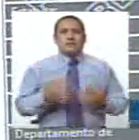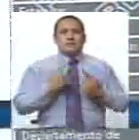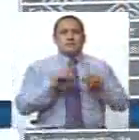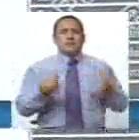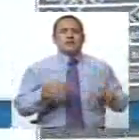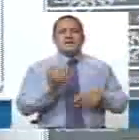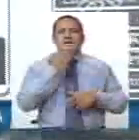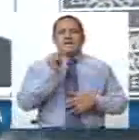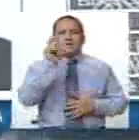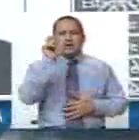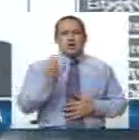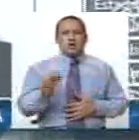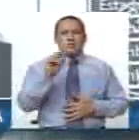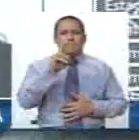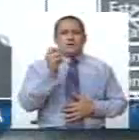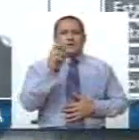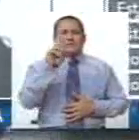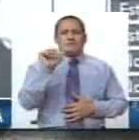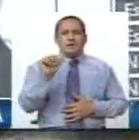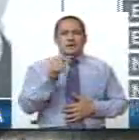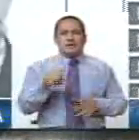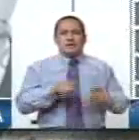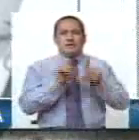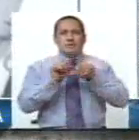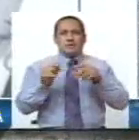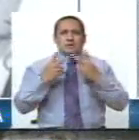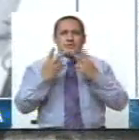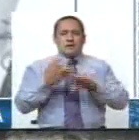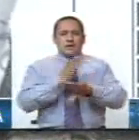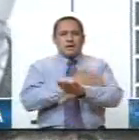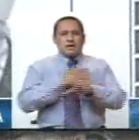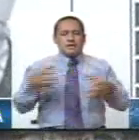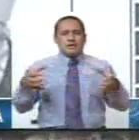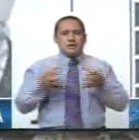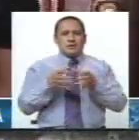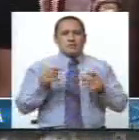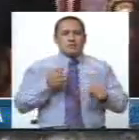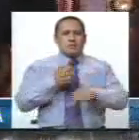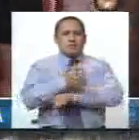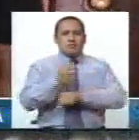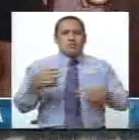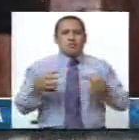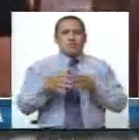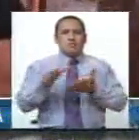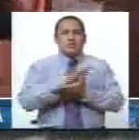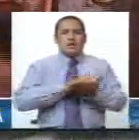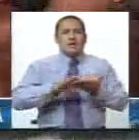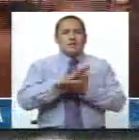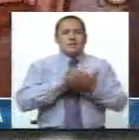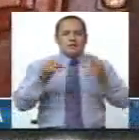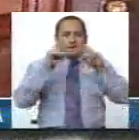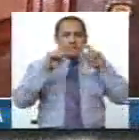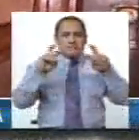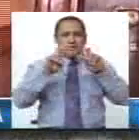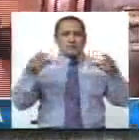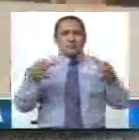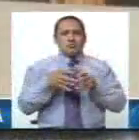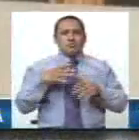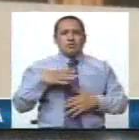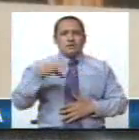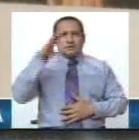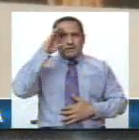¿quién es Ángel Vera Niño, quien ahora es acusado de ser parte de la presunta red de usurpación y lavado de activos que viene investigando la